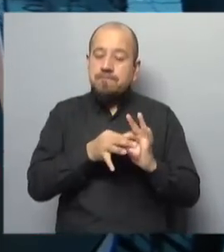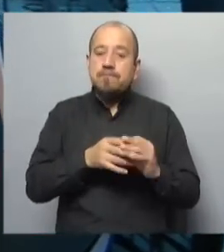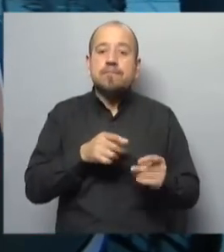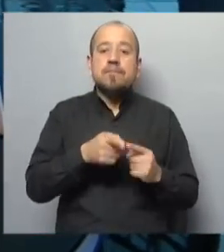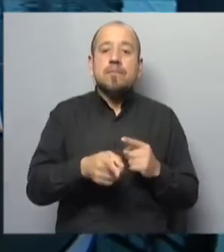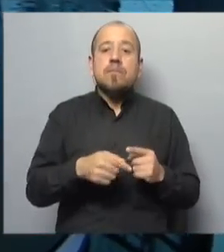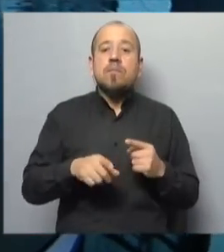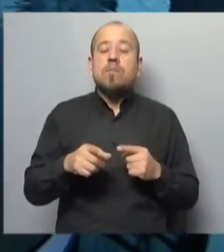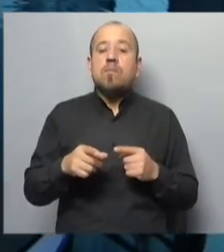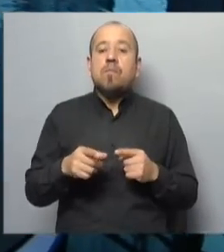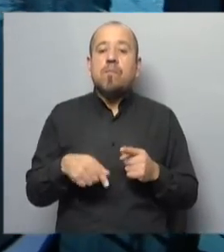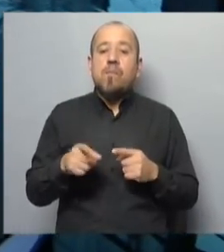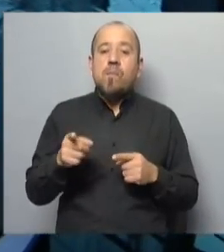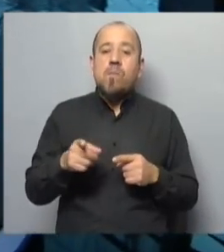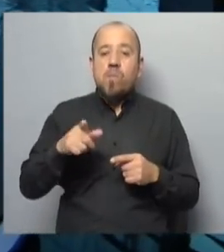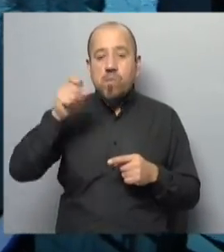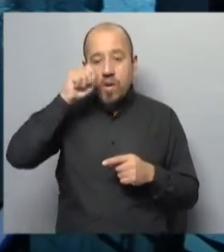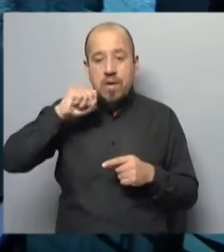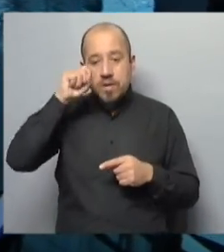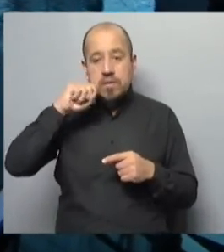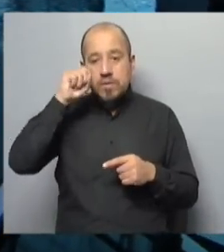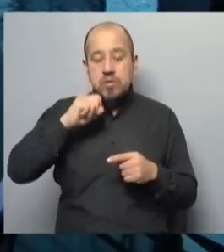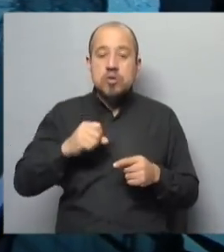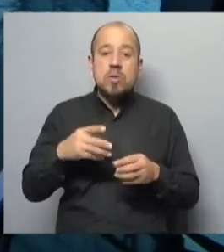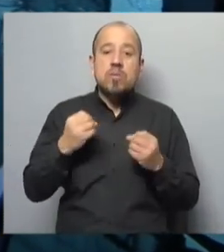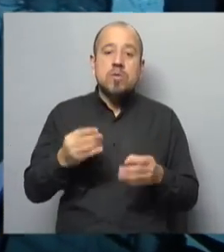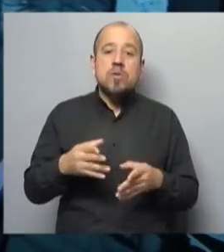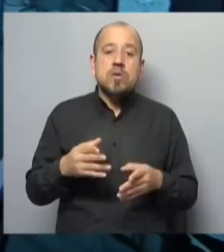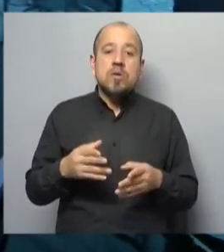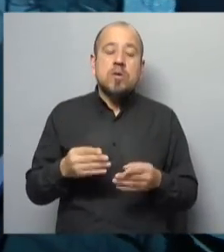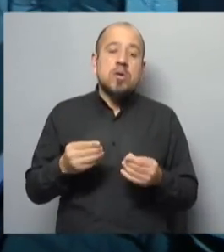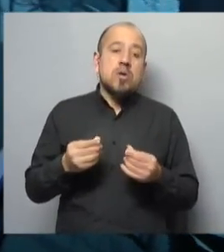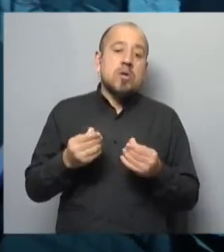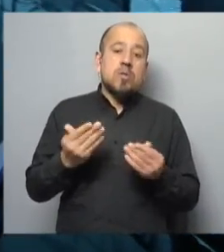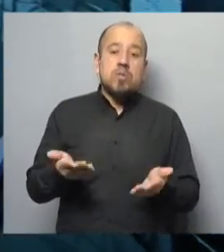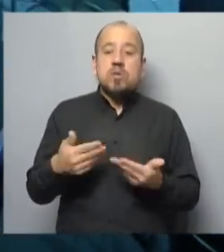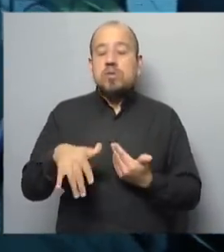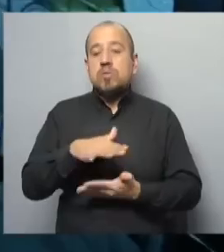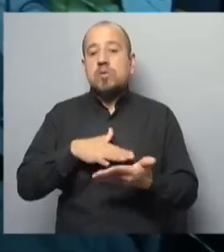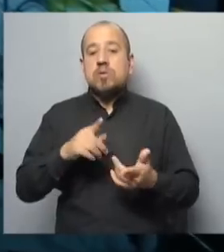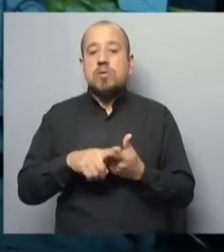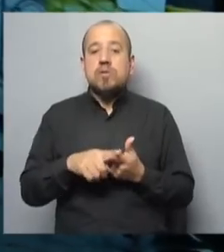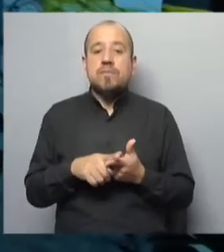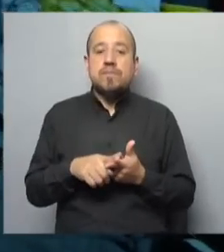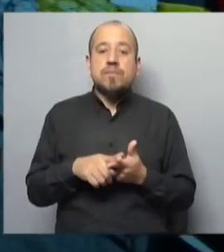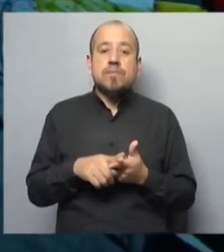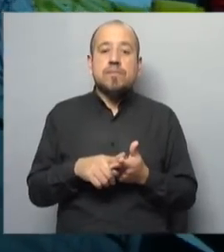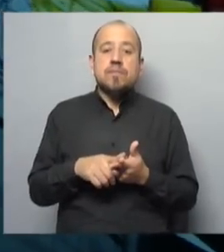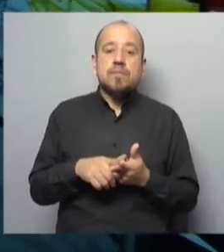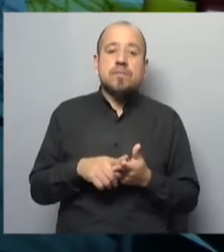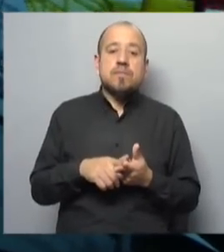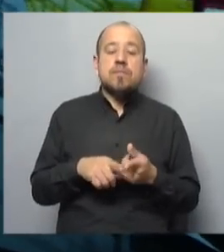escándalos de cebolla 2 al inglés etcétera escándalo no dio pues se transformó en un lío pero ahí apareció